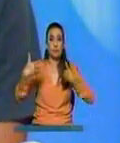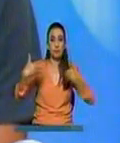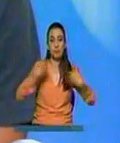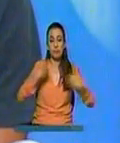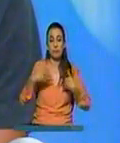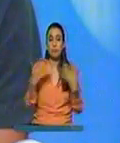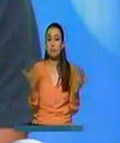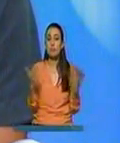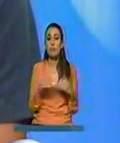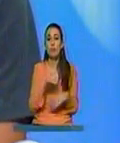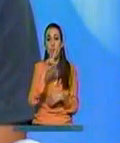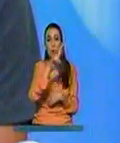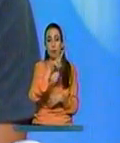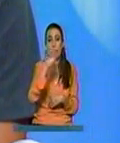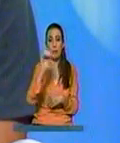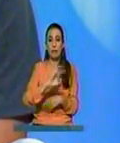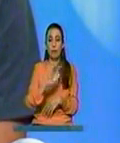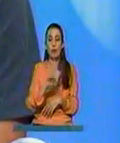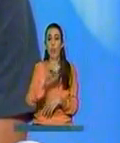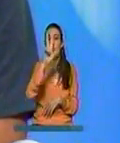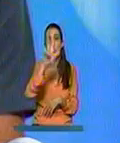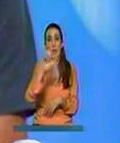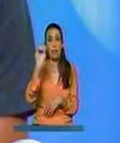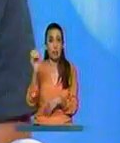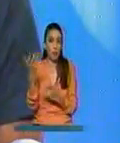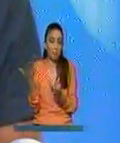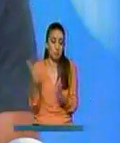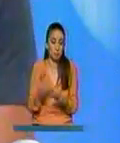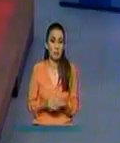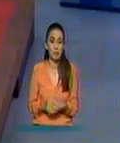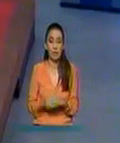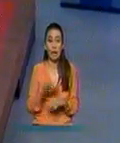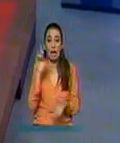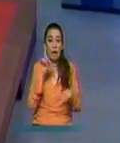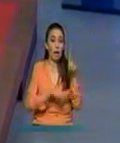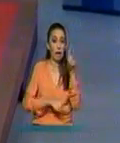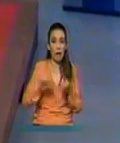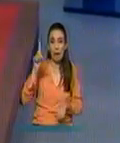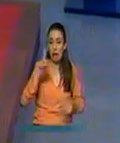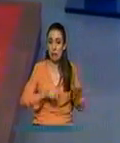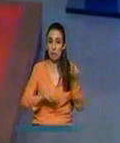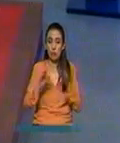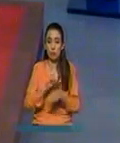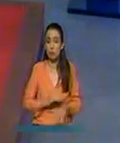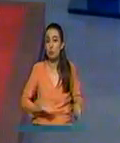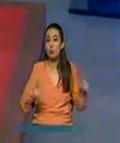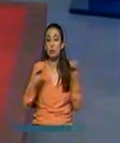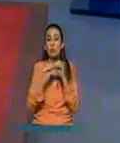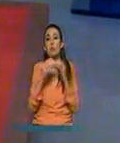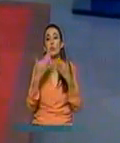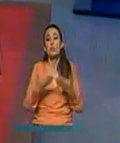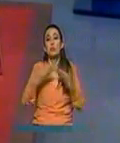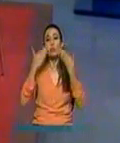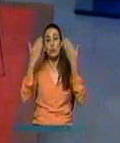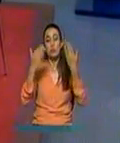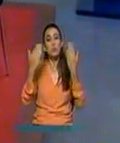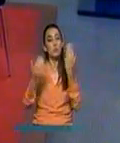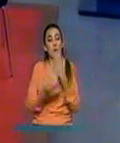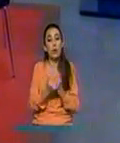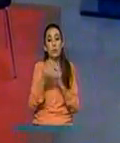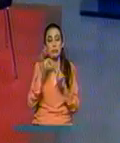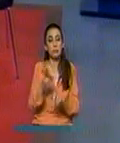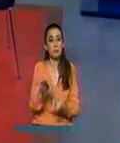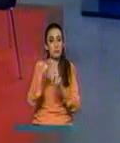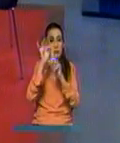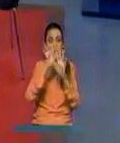un 20, un 30 a 1. O sea, porque nosotros, como hacemos varias cervezas diferentes, necesitamos mucha mano de obra especializada para ir a